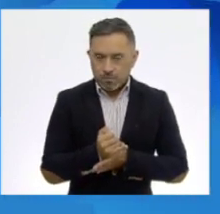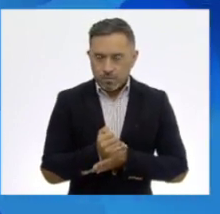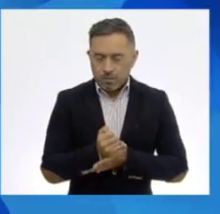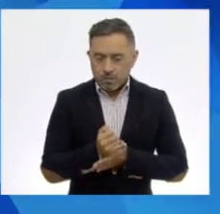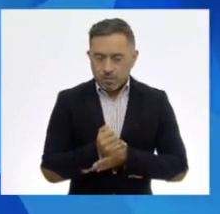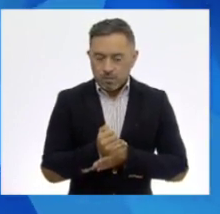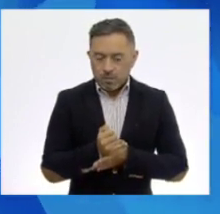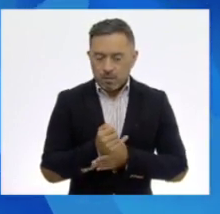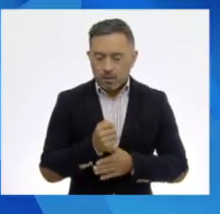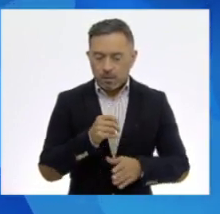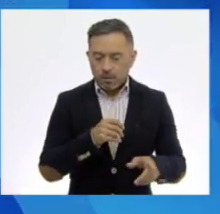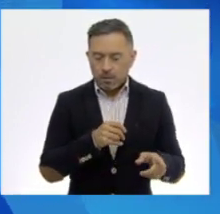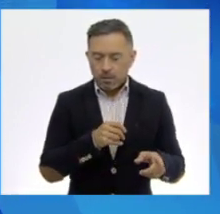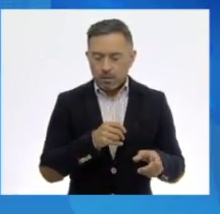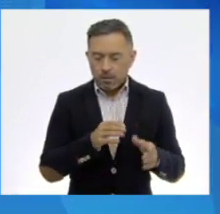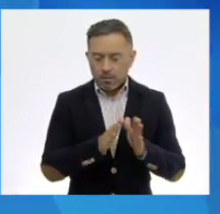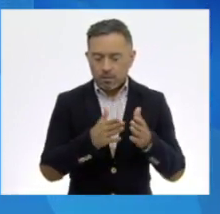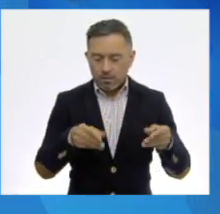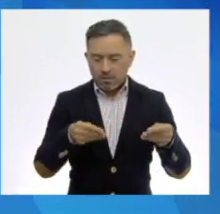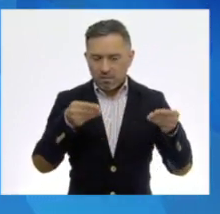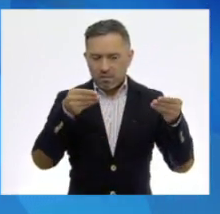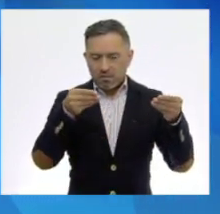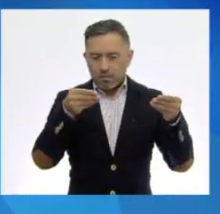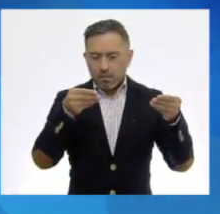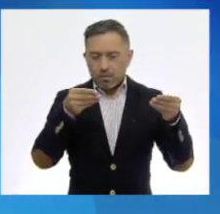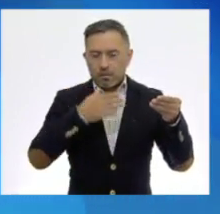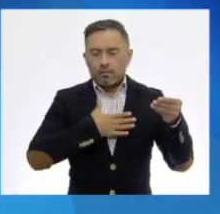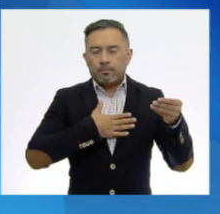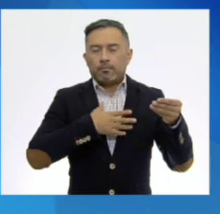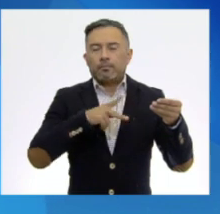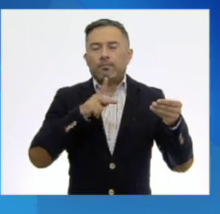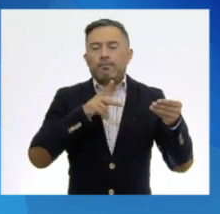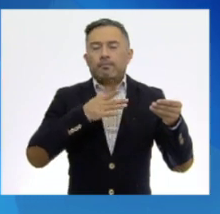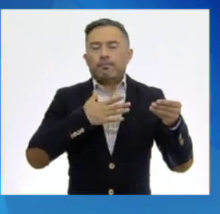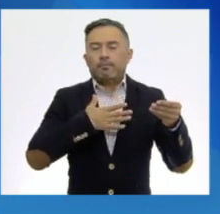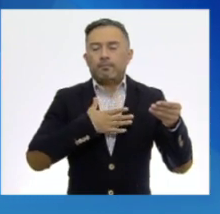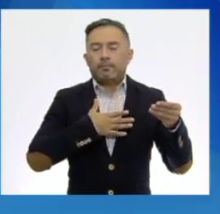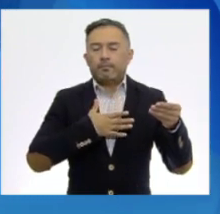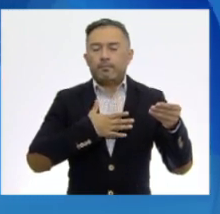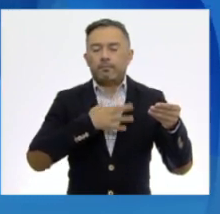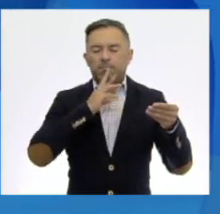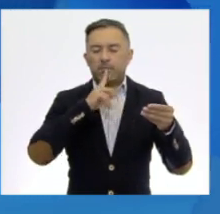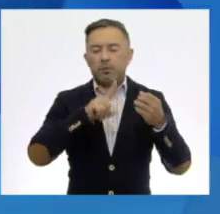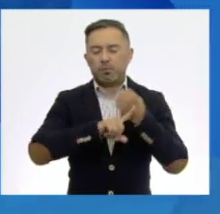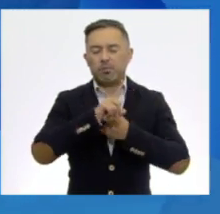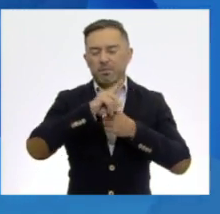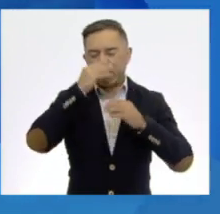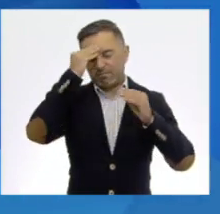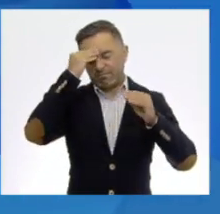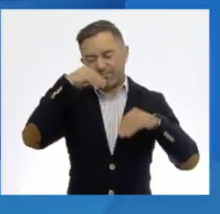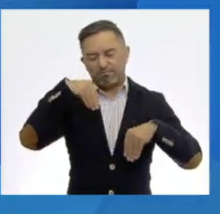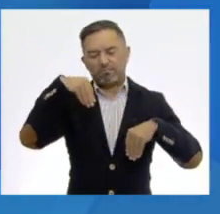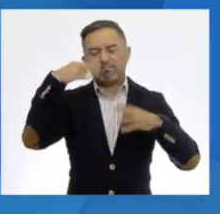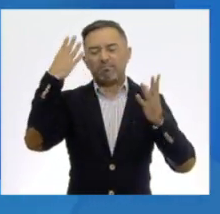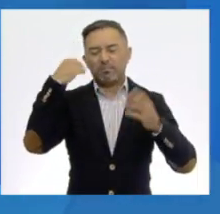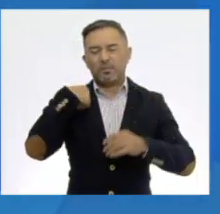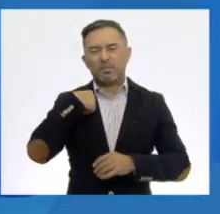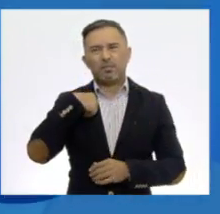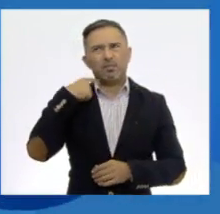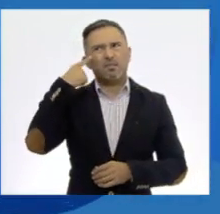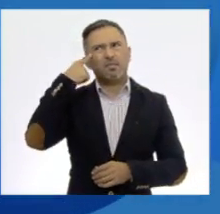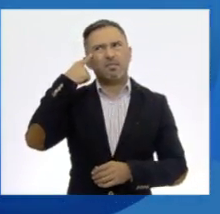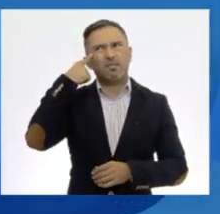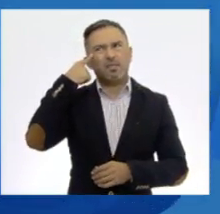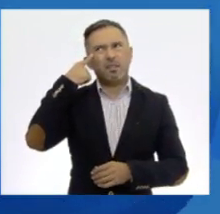Suspiras y decides olvidar el asunto. Por ahora tu mayor preocupación es cómo le vas a explicar a la maestra que